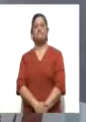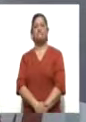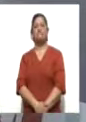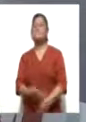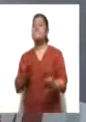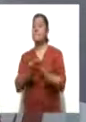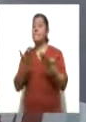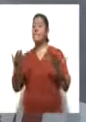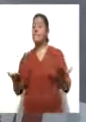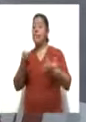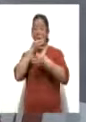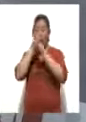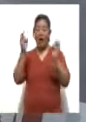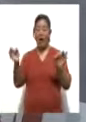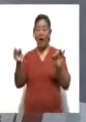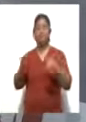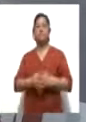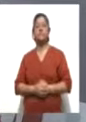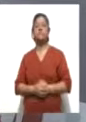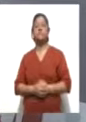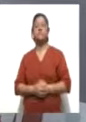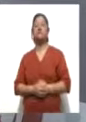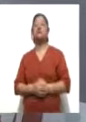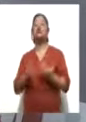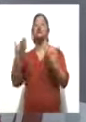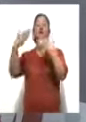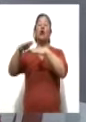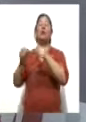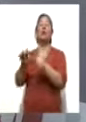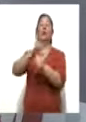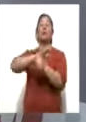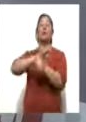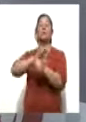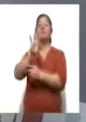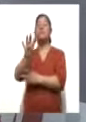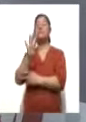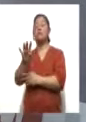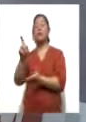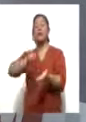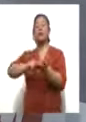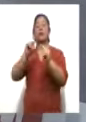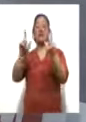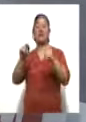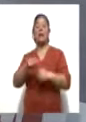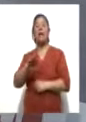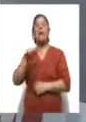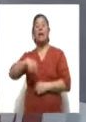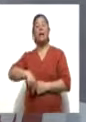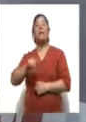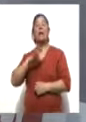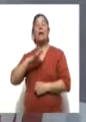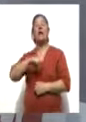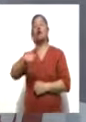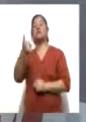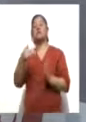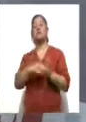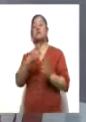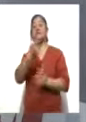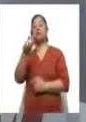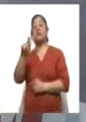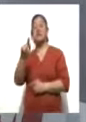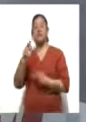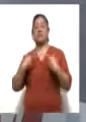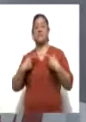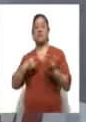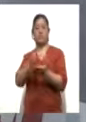el reporte más actualizado de COVID-19 aquí en la entidad, ya que Tlaxcala suma 11.270 personas